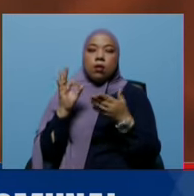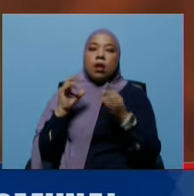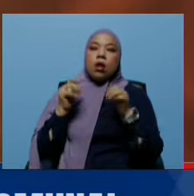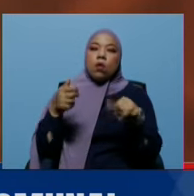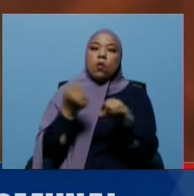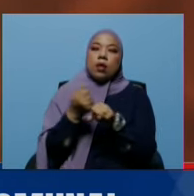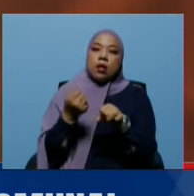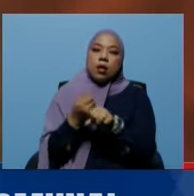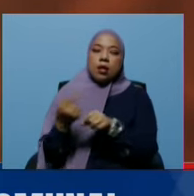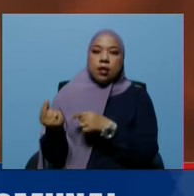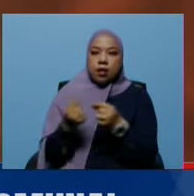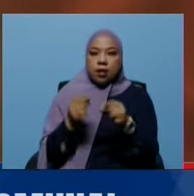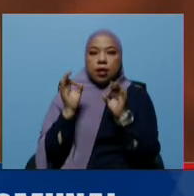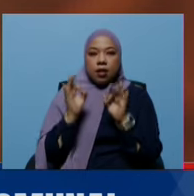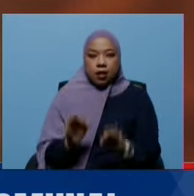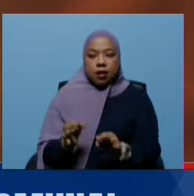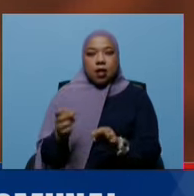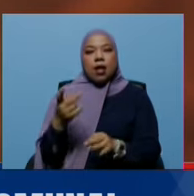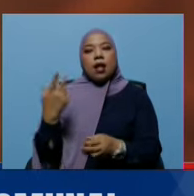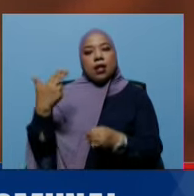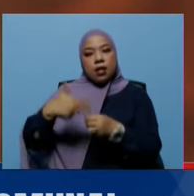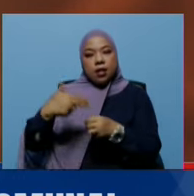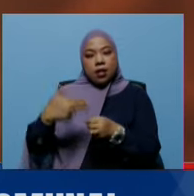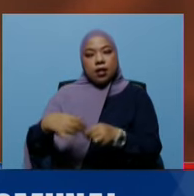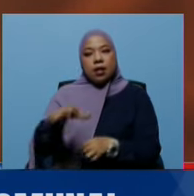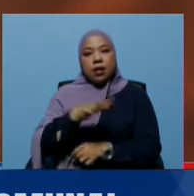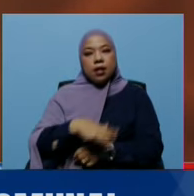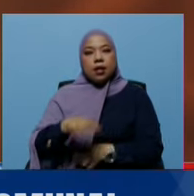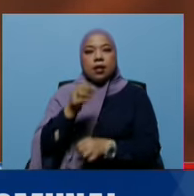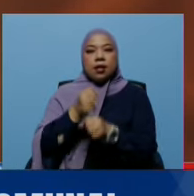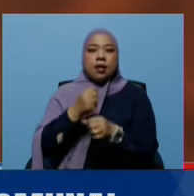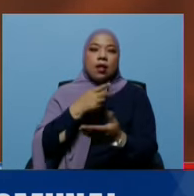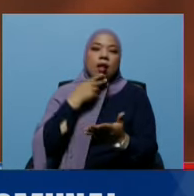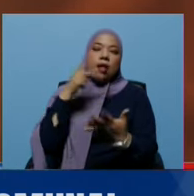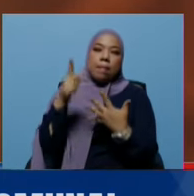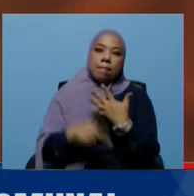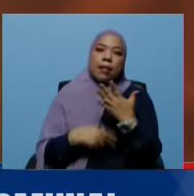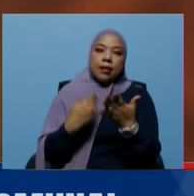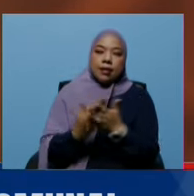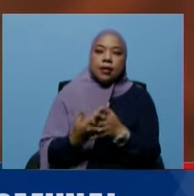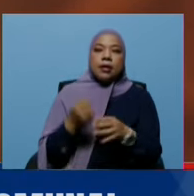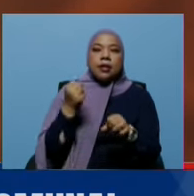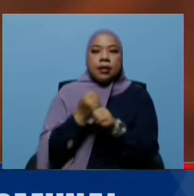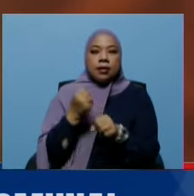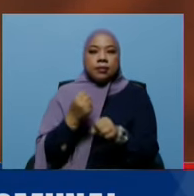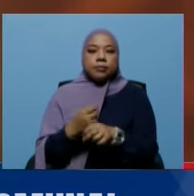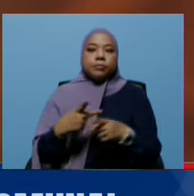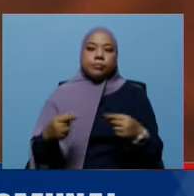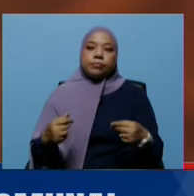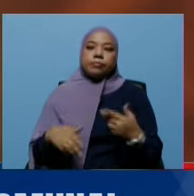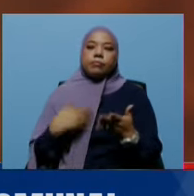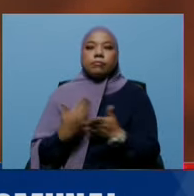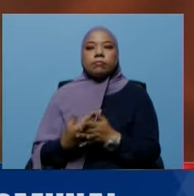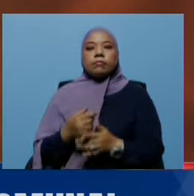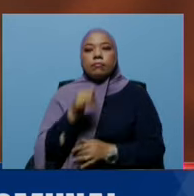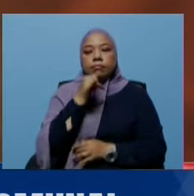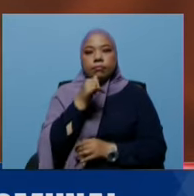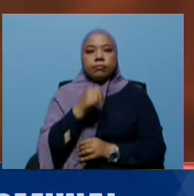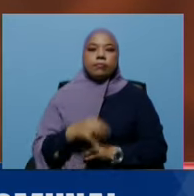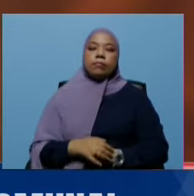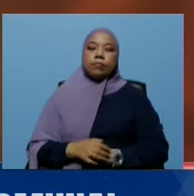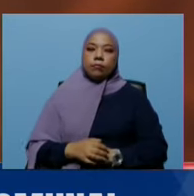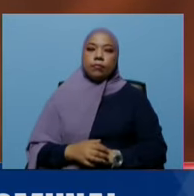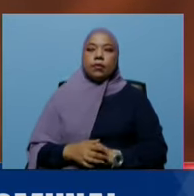empezado a distribuir con fuerza combustible en las zonas cafetaleras. El plan de vialidad agrícola comunal está funcionando,